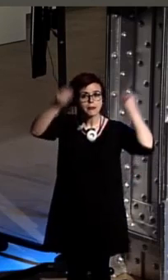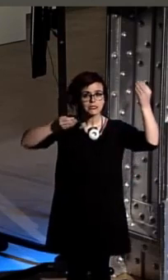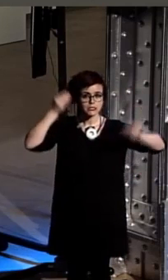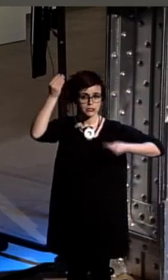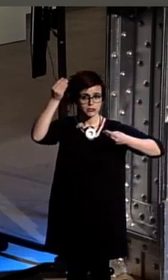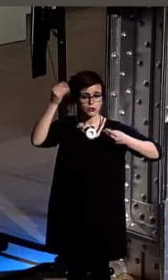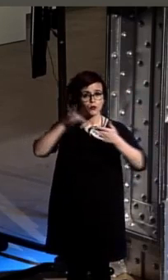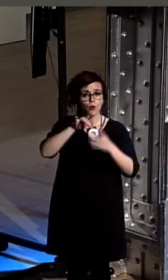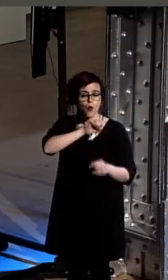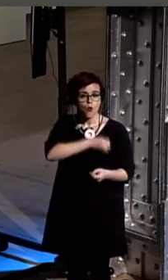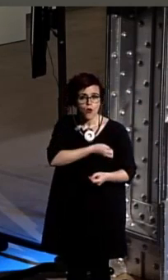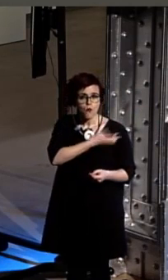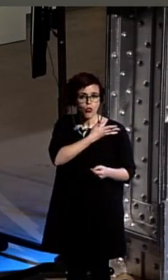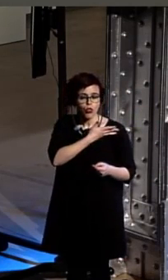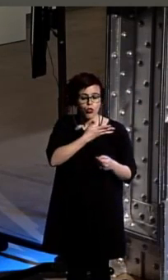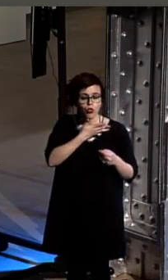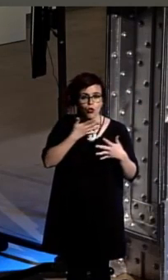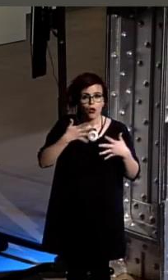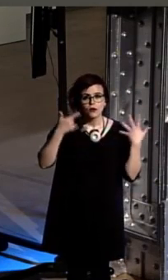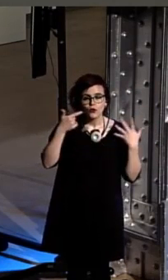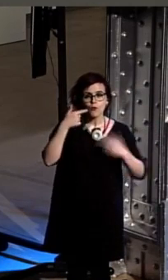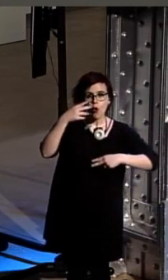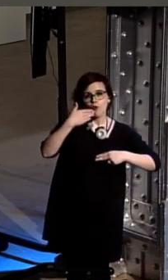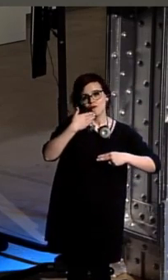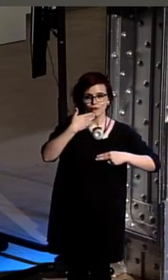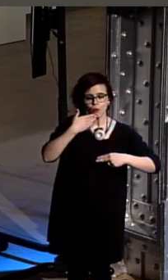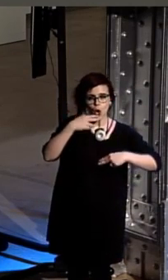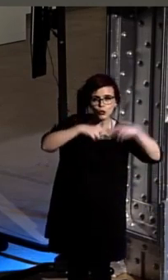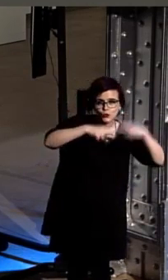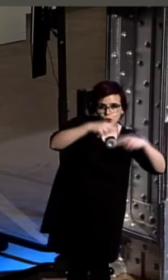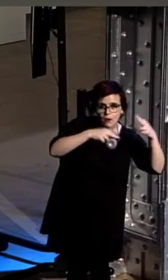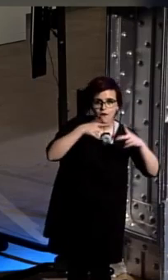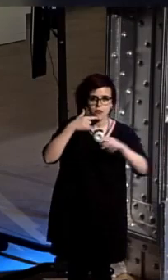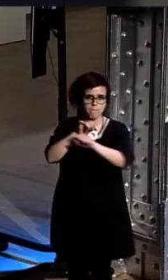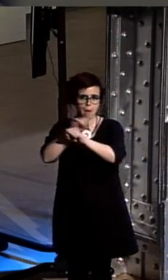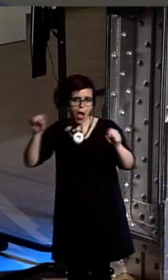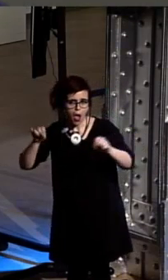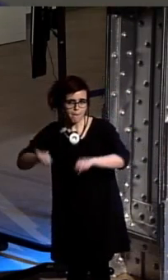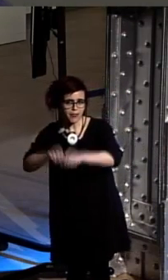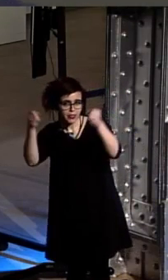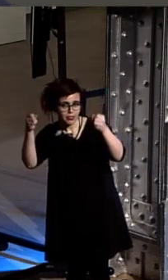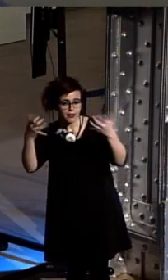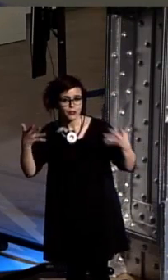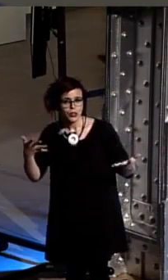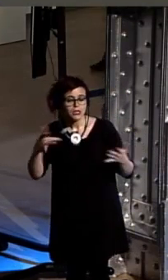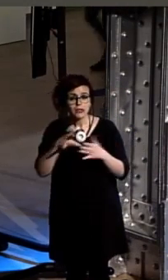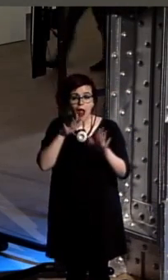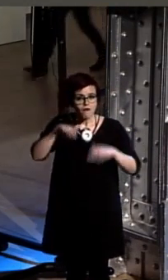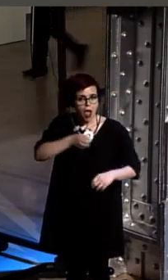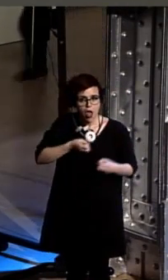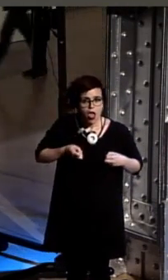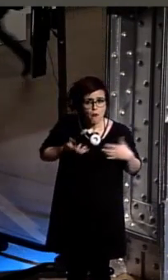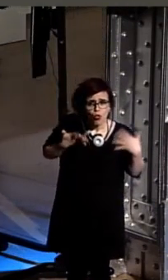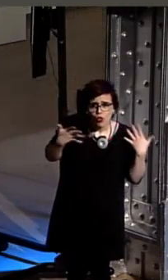las emociones constructivas y destructivas, y todas estas emociones son vitales para la vida. Es